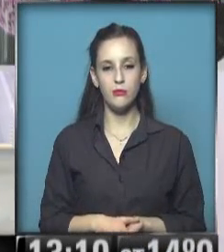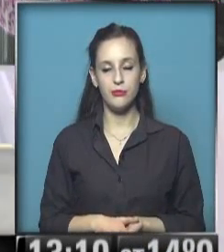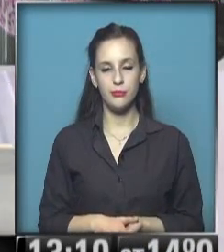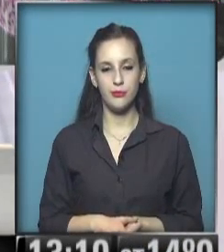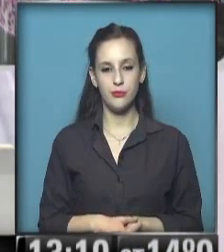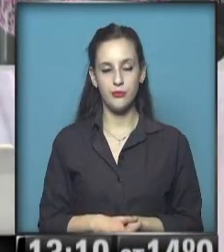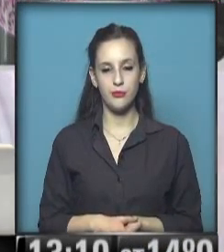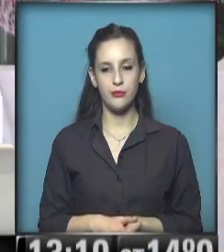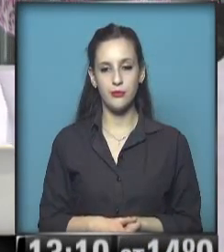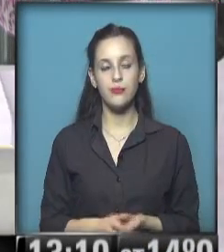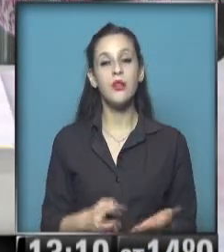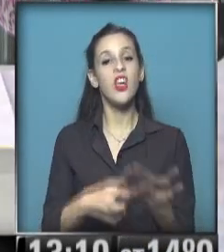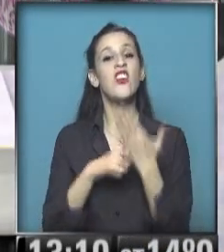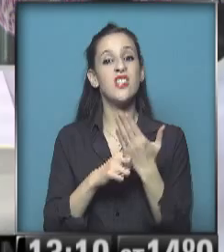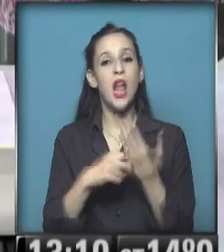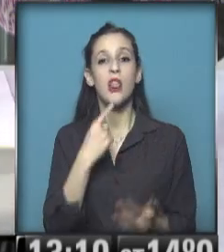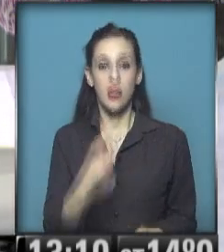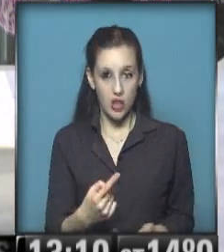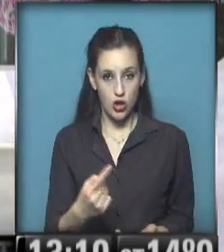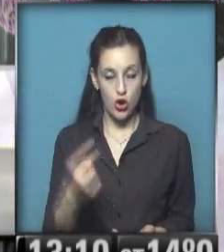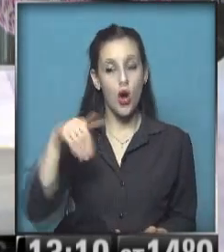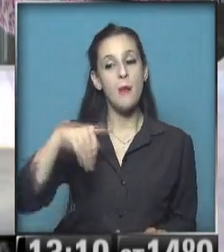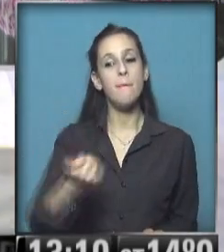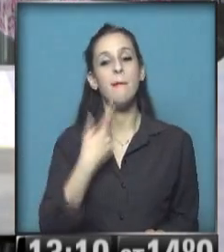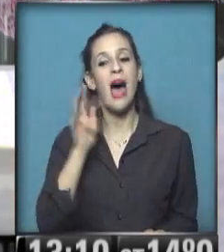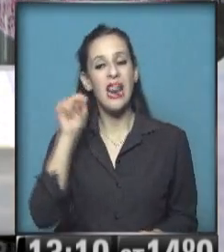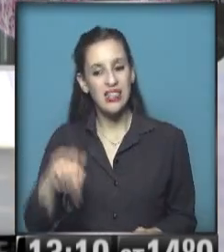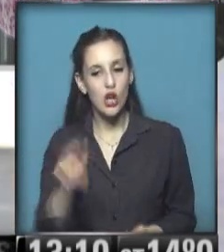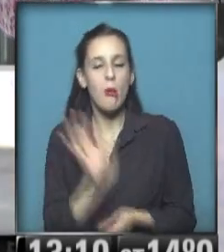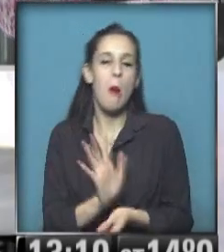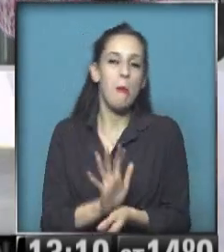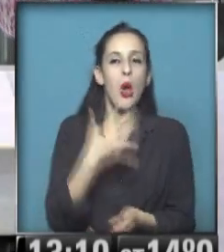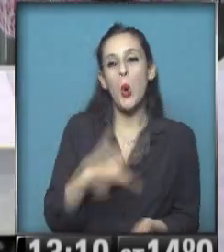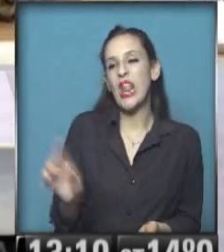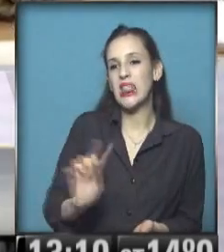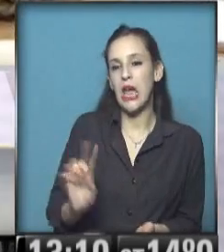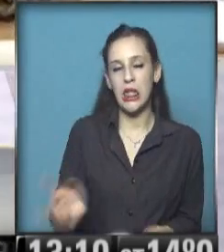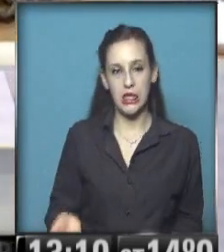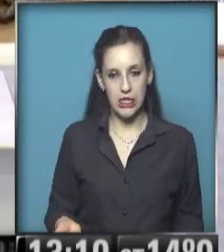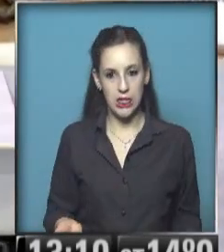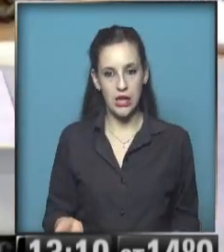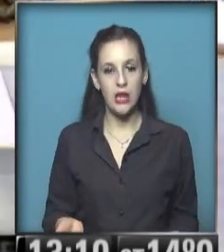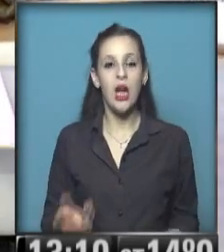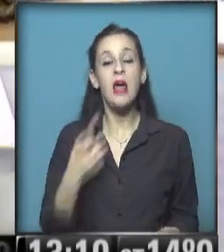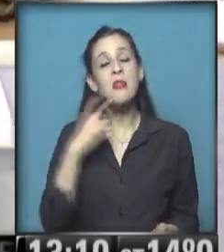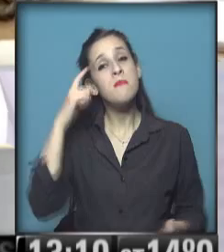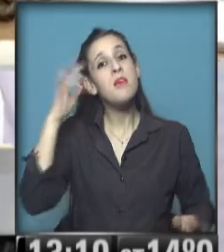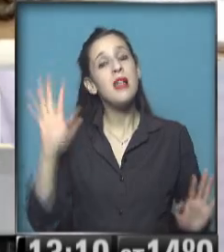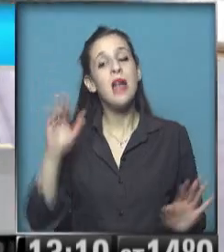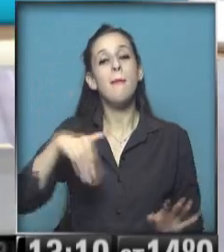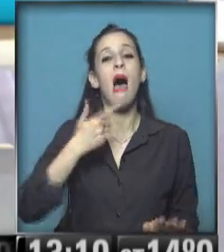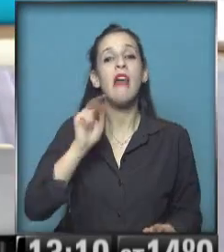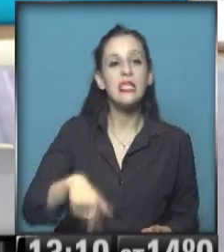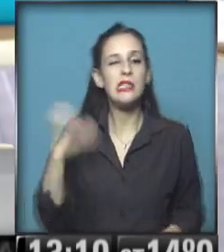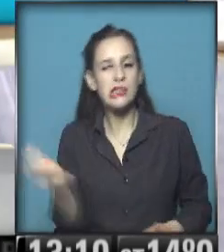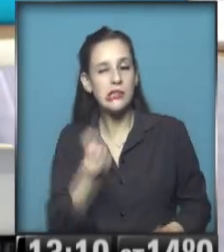El fiscal lo dijo como que Martín Lanata, no entendí la premisa. El fiscal dijo como que Martín Lanata puede estar buscando, sí, unas